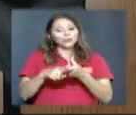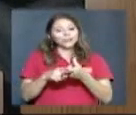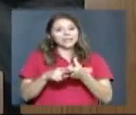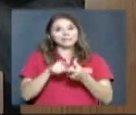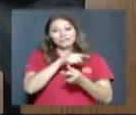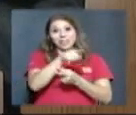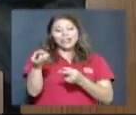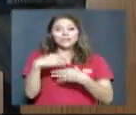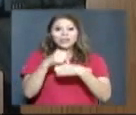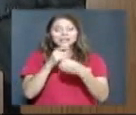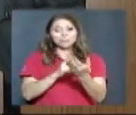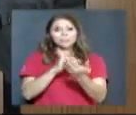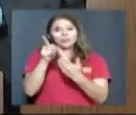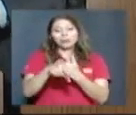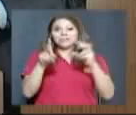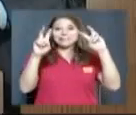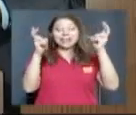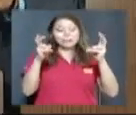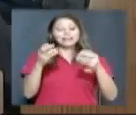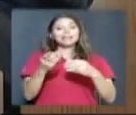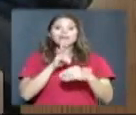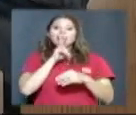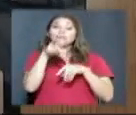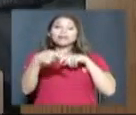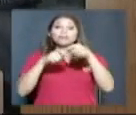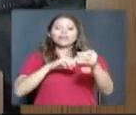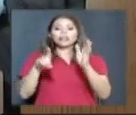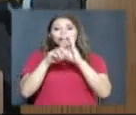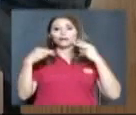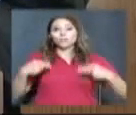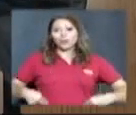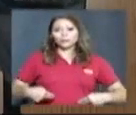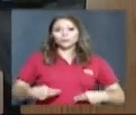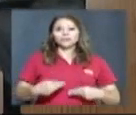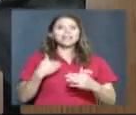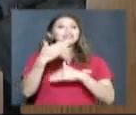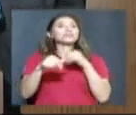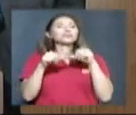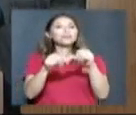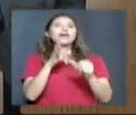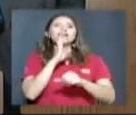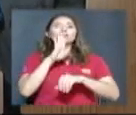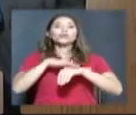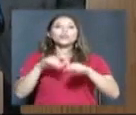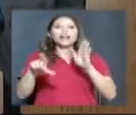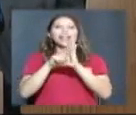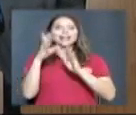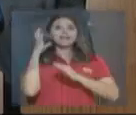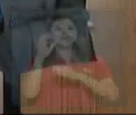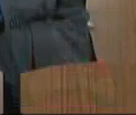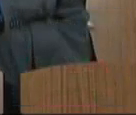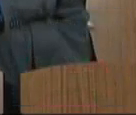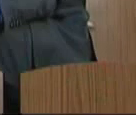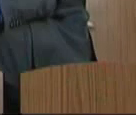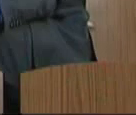hemos puesto en la mesa que tiene que ver con derechos humanos. Ahorita regresamos, estamos hablando sobre la ley de radio y televisión.